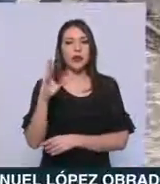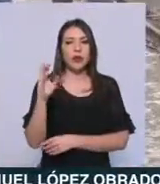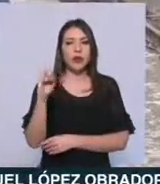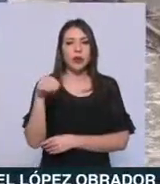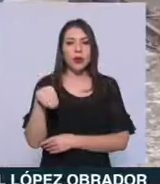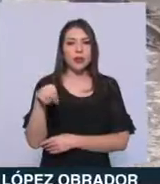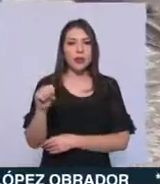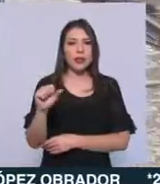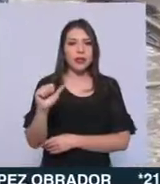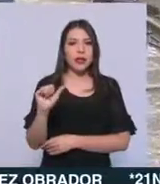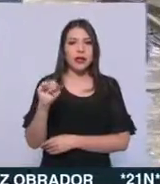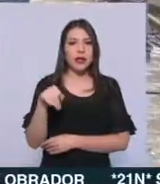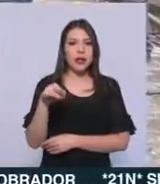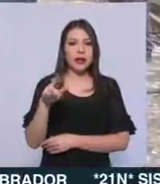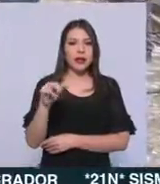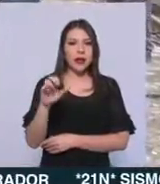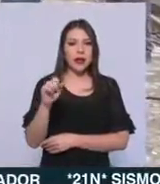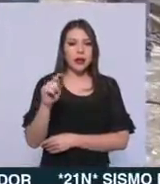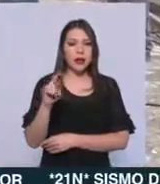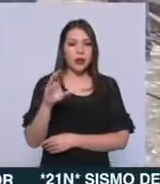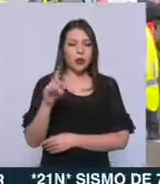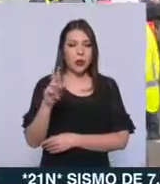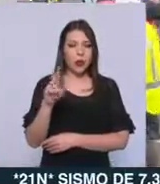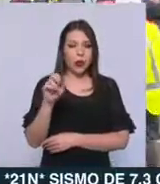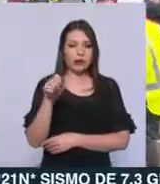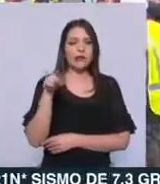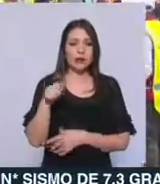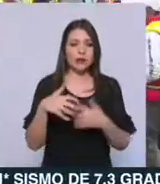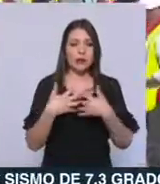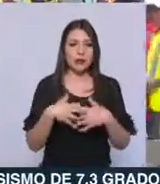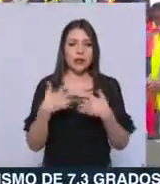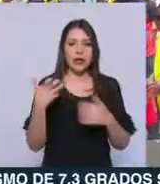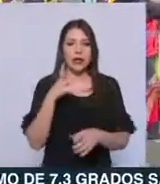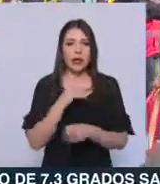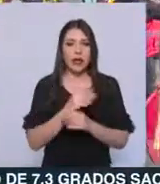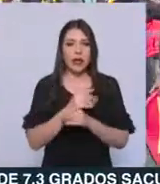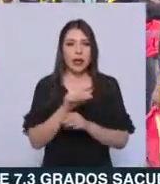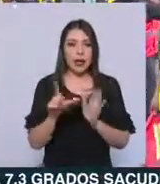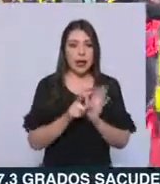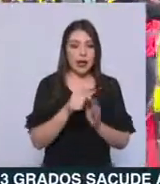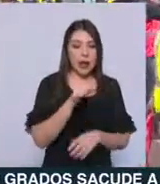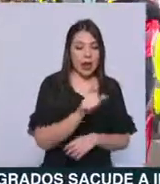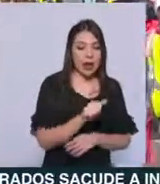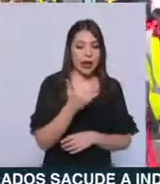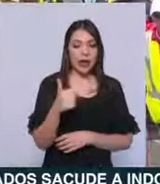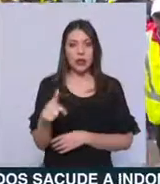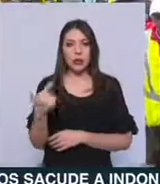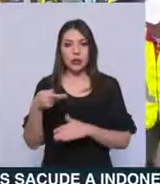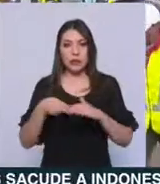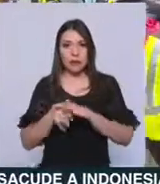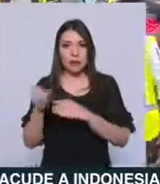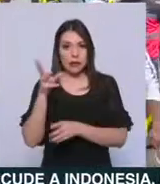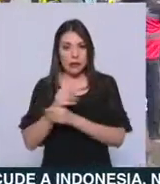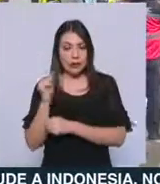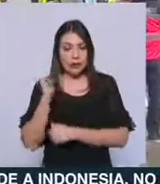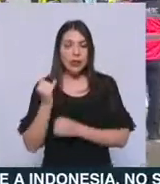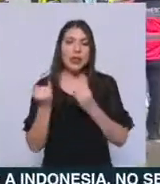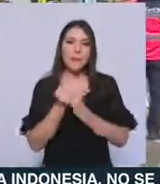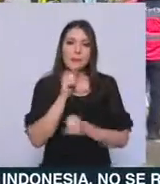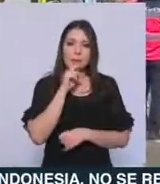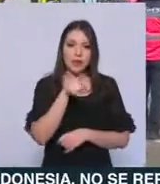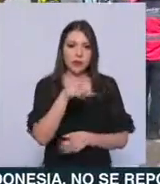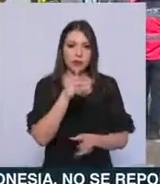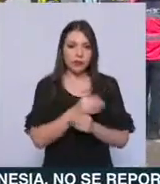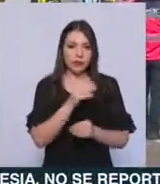en reparaciones en las líneas A y 12 del metro. Fue a través de invitación restringida, 3 empresas de alta